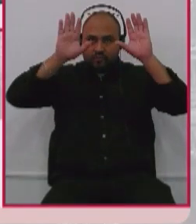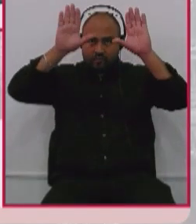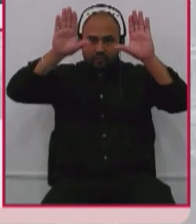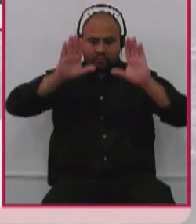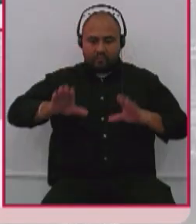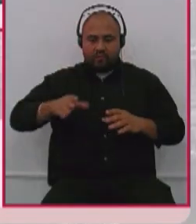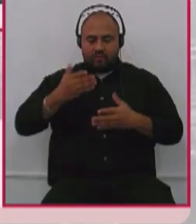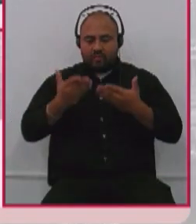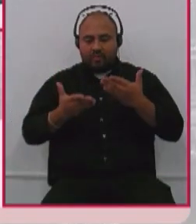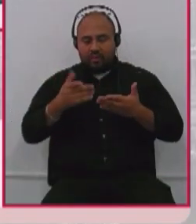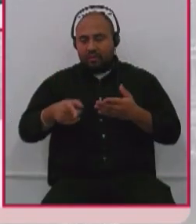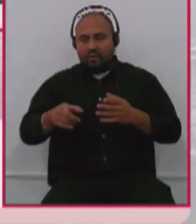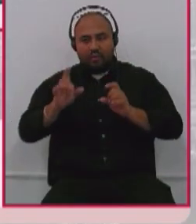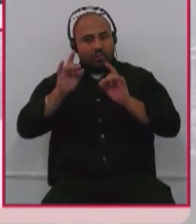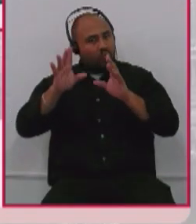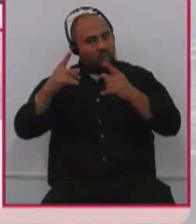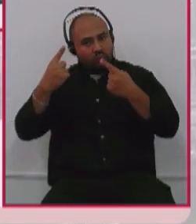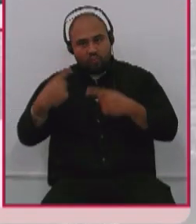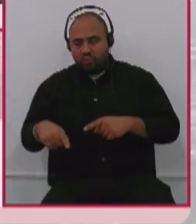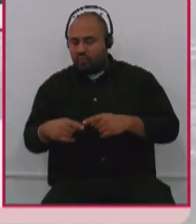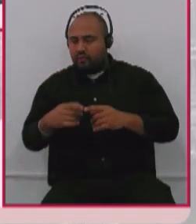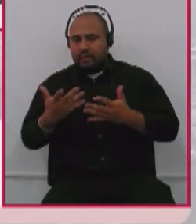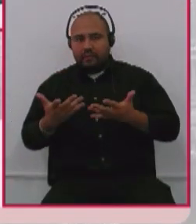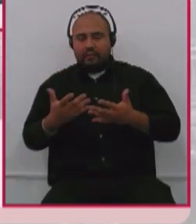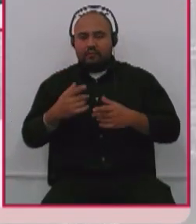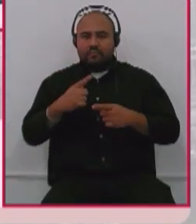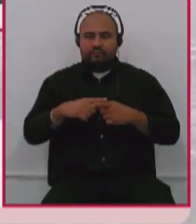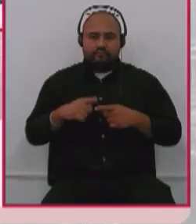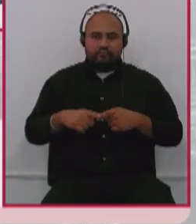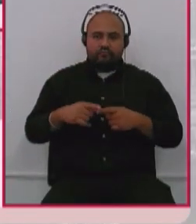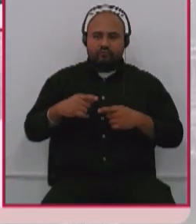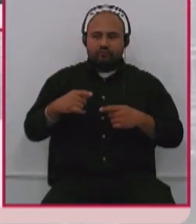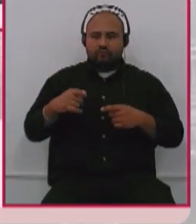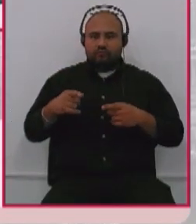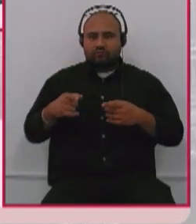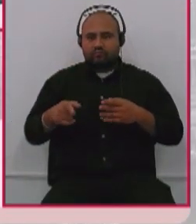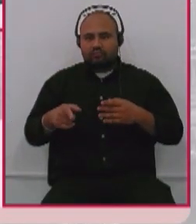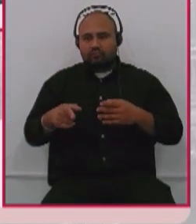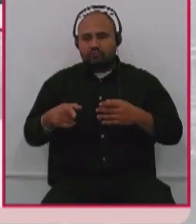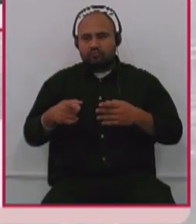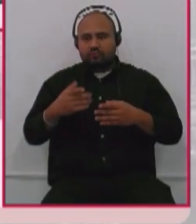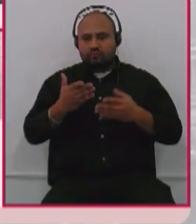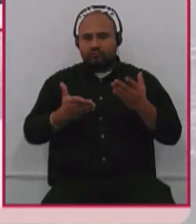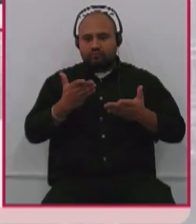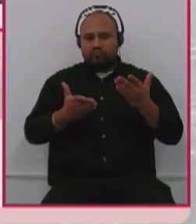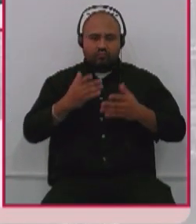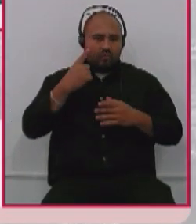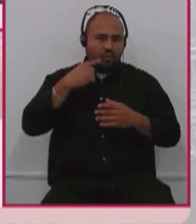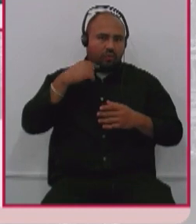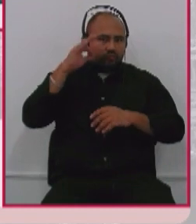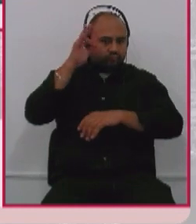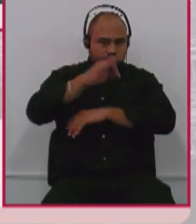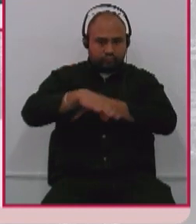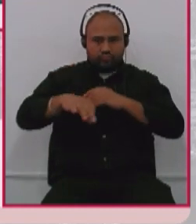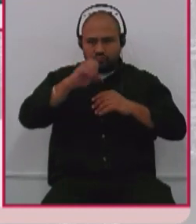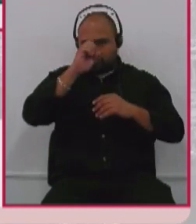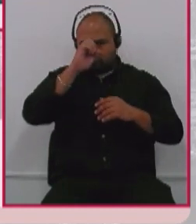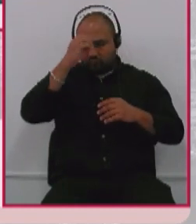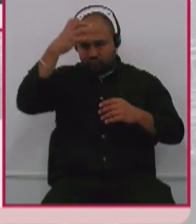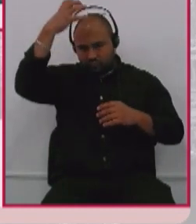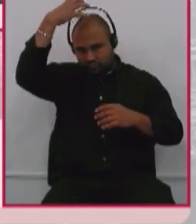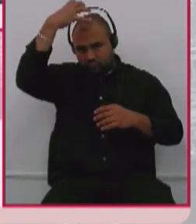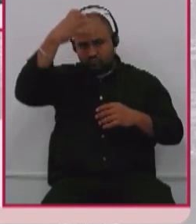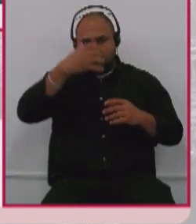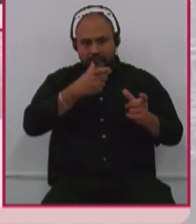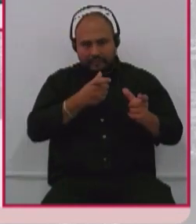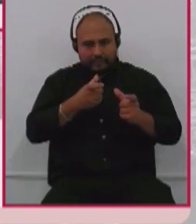ocurría uno de estos eventos, en el peor de los casos, si es que coincidía con la presencia de un operador, este iba a quedar sujeto